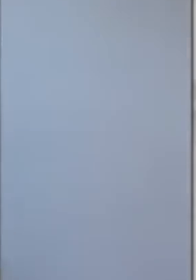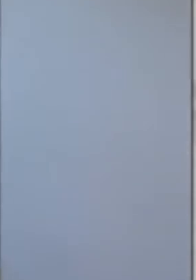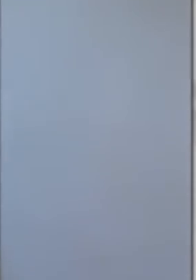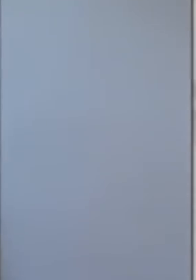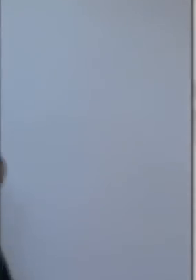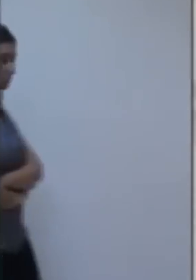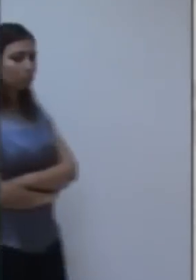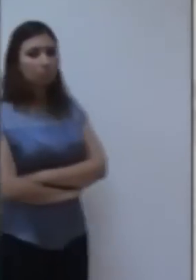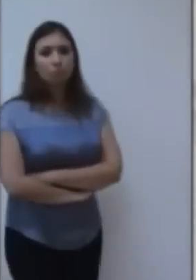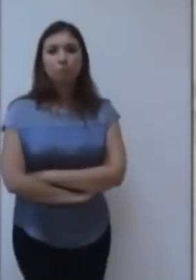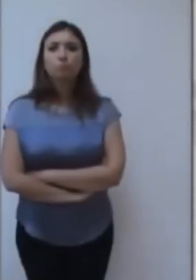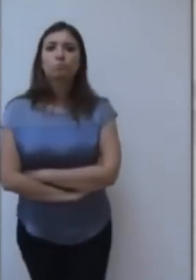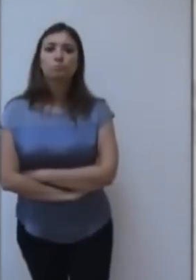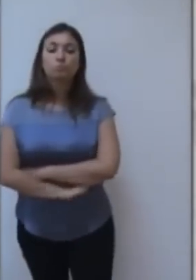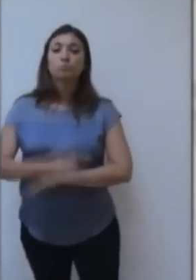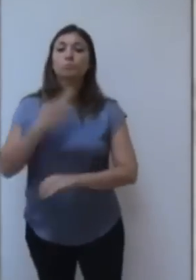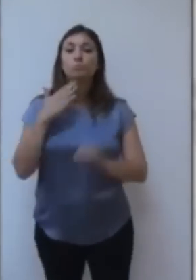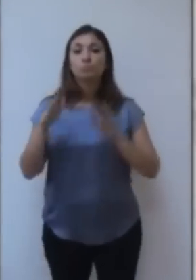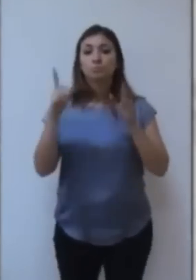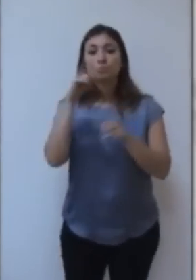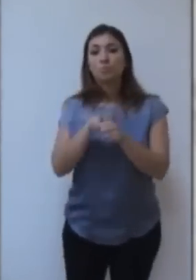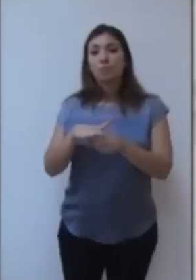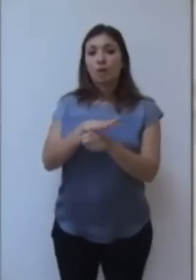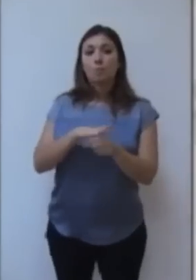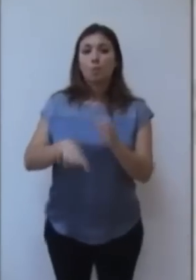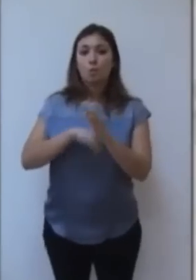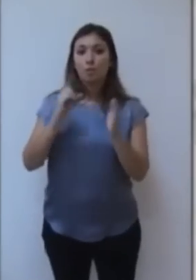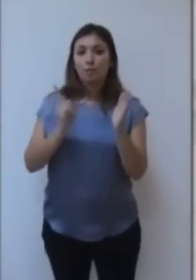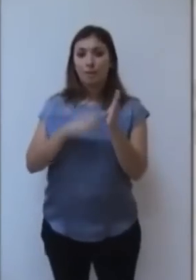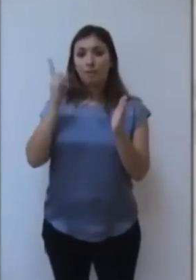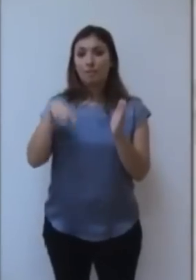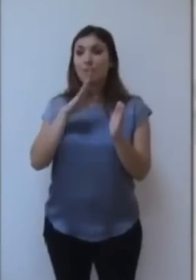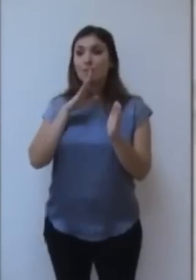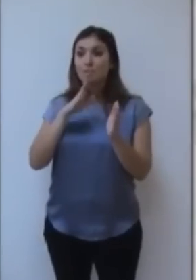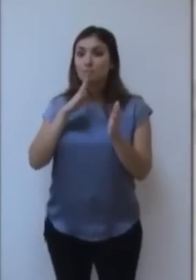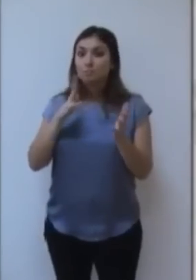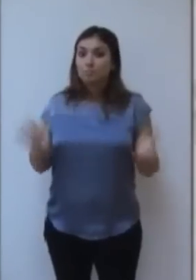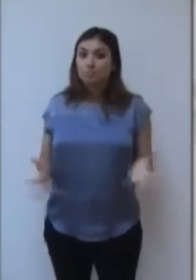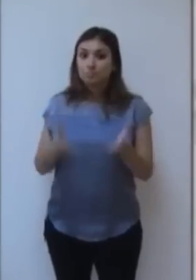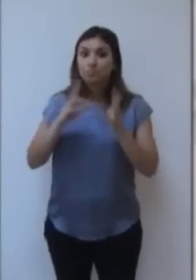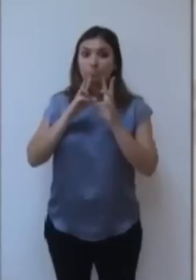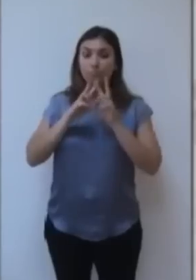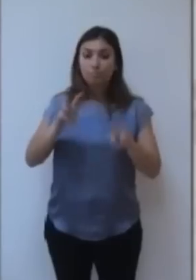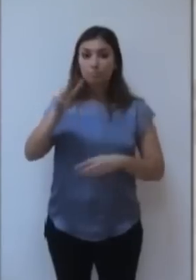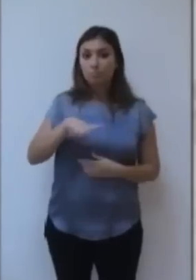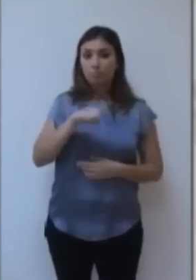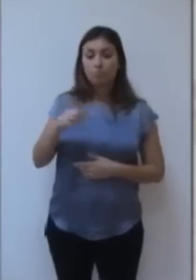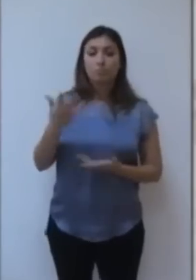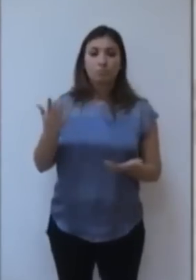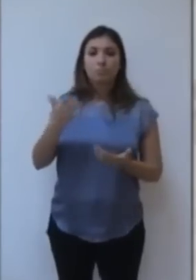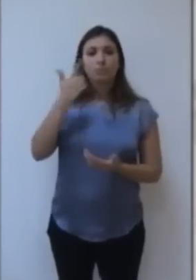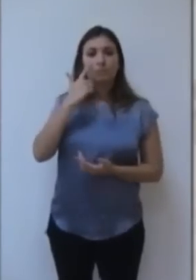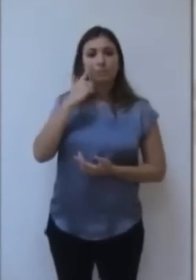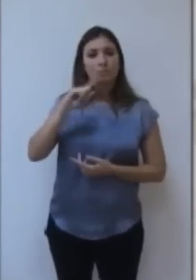¿no? Sí, sobre todo. Y además el legal no se promueve desde iniciativas privadas y demás, sino desde